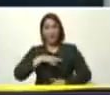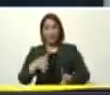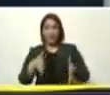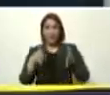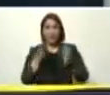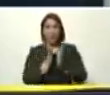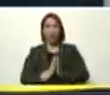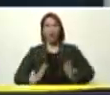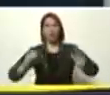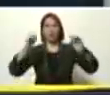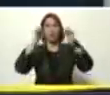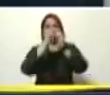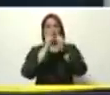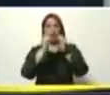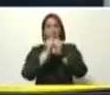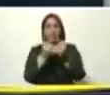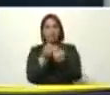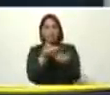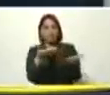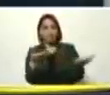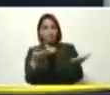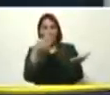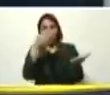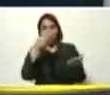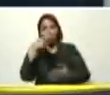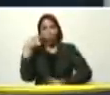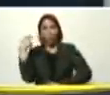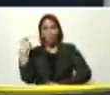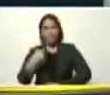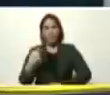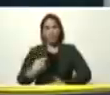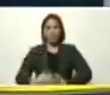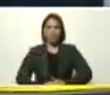Anzoátegui. Ahí había un hombre de